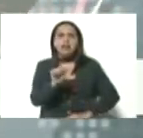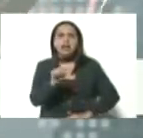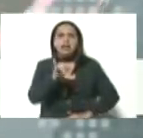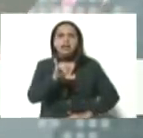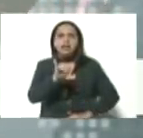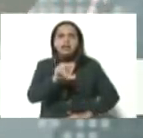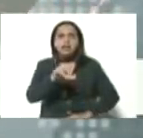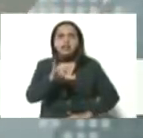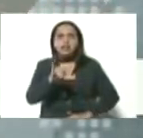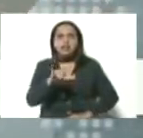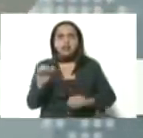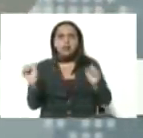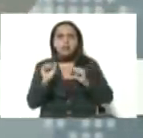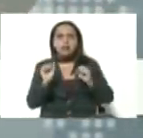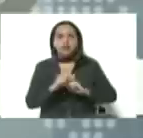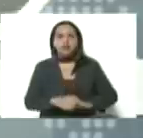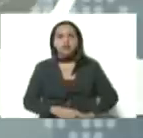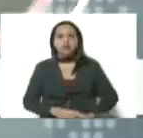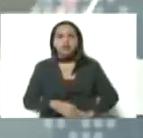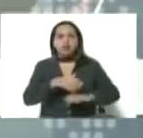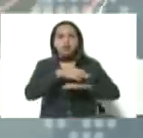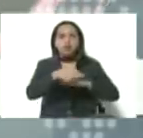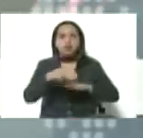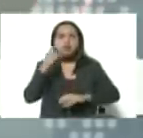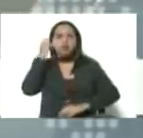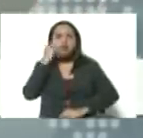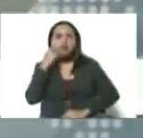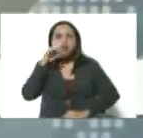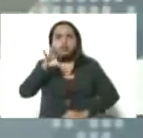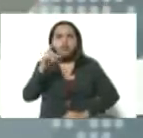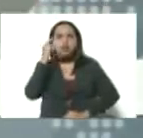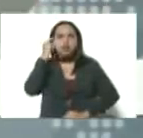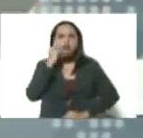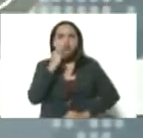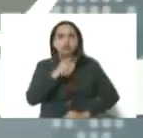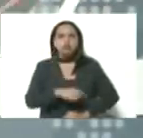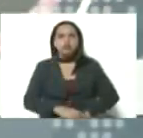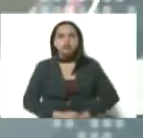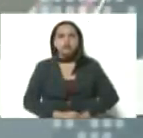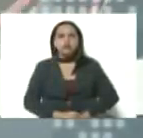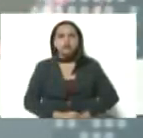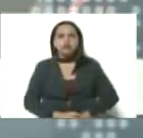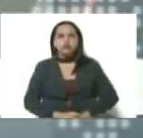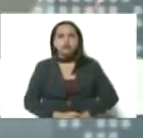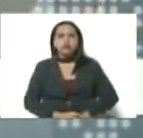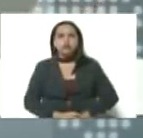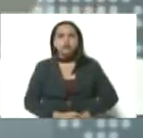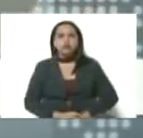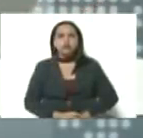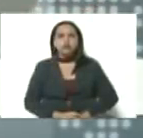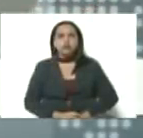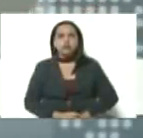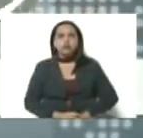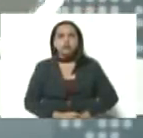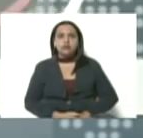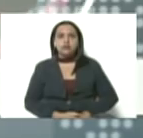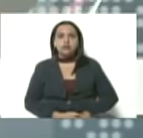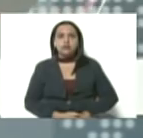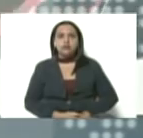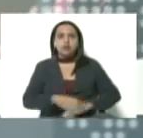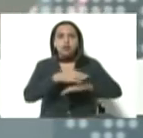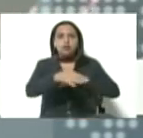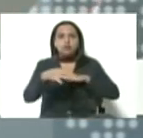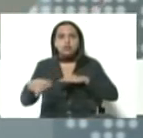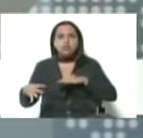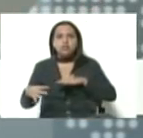ejemplo sucre han estado sucre en el municipio capital del estado sucre en el municipio